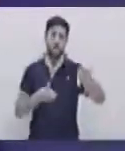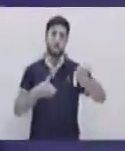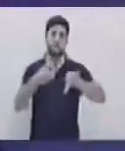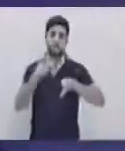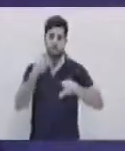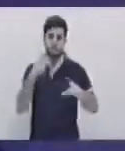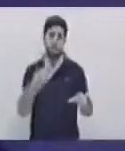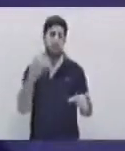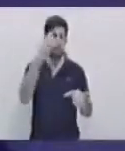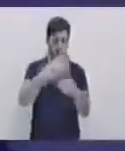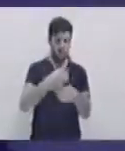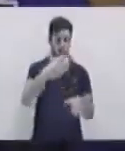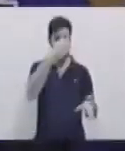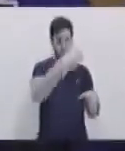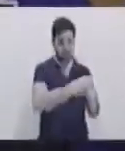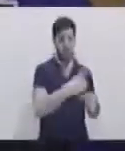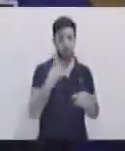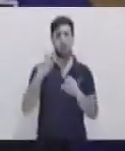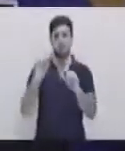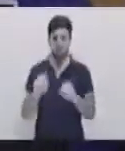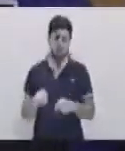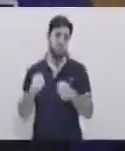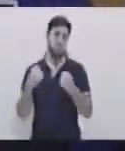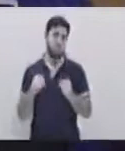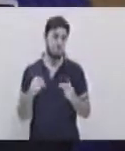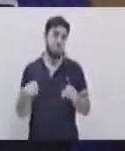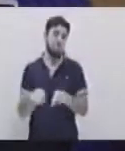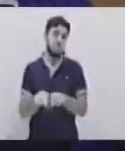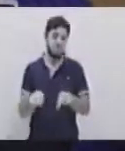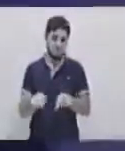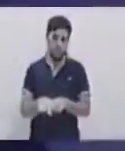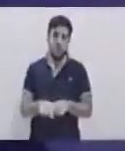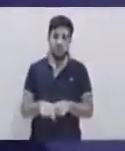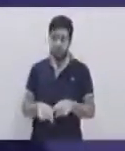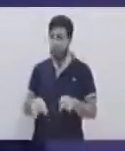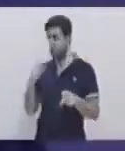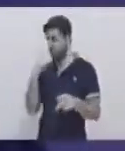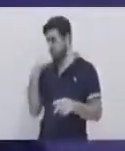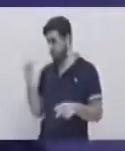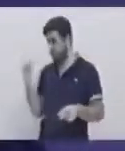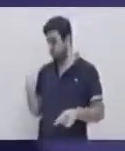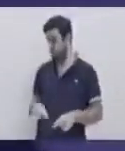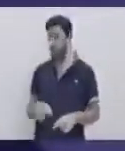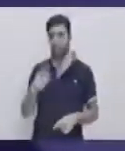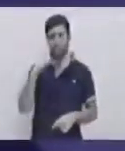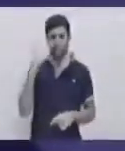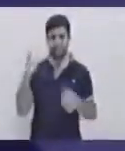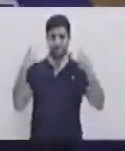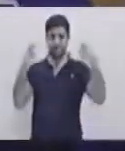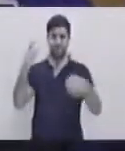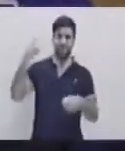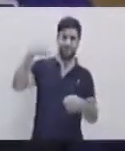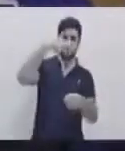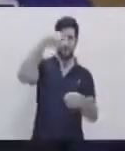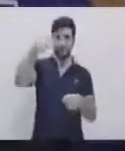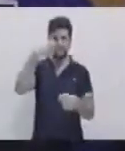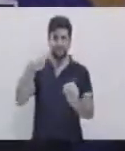más de platos, ¿verdad? Y pueden jugar 2, 3